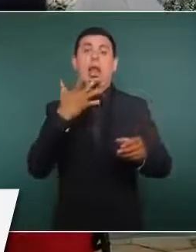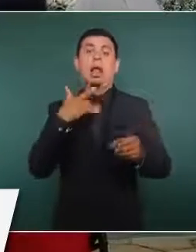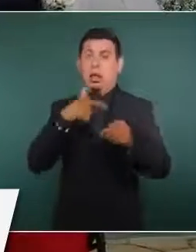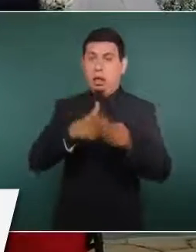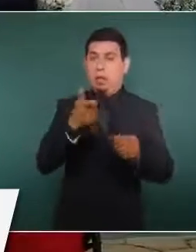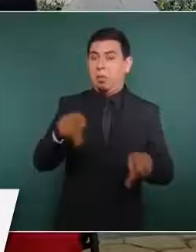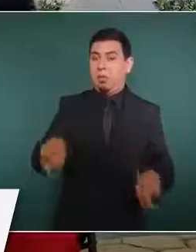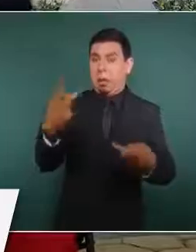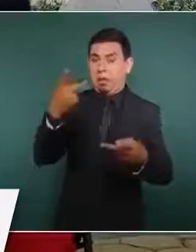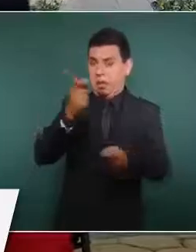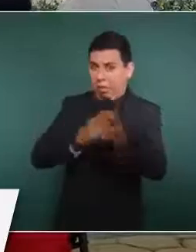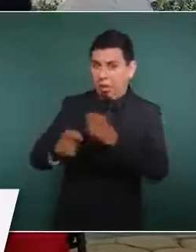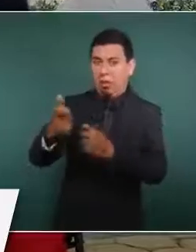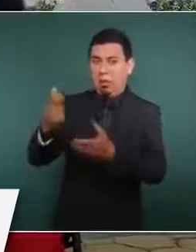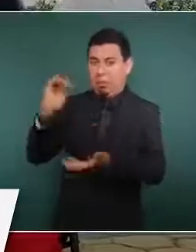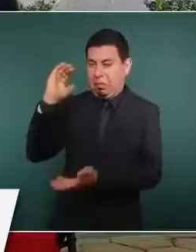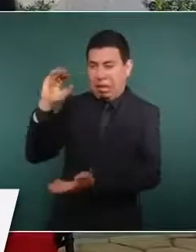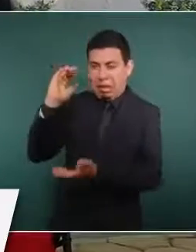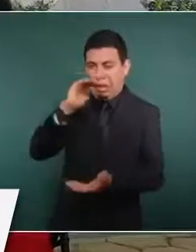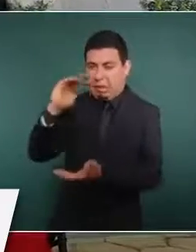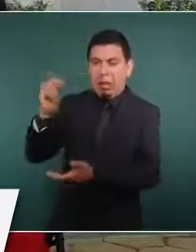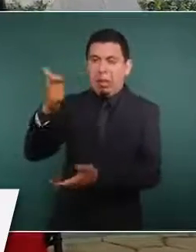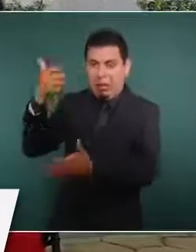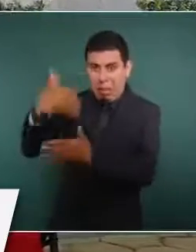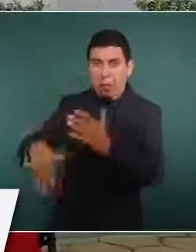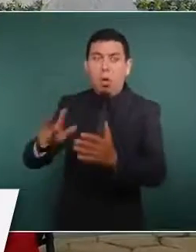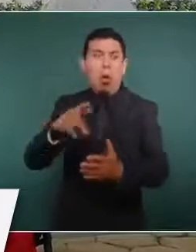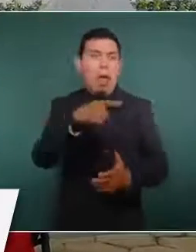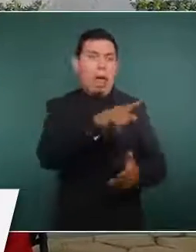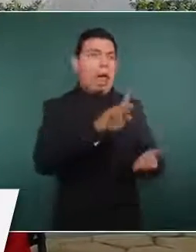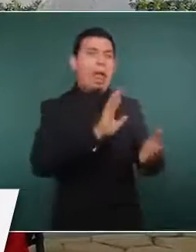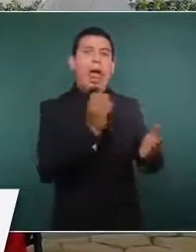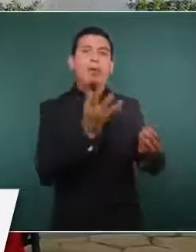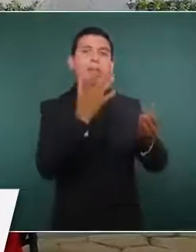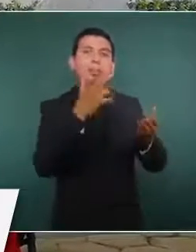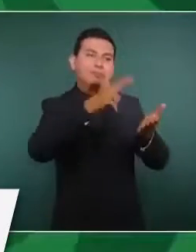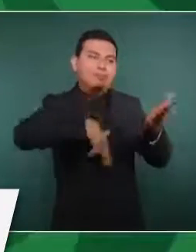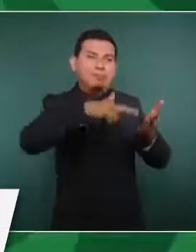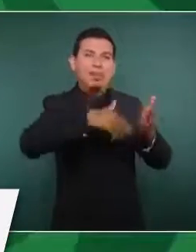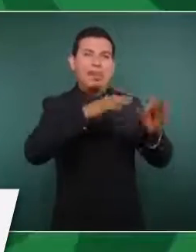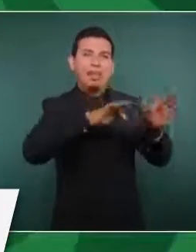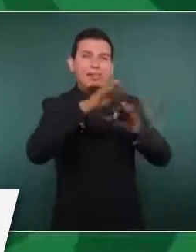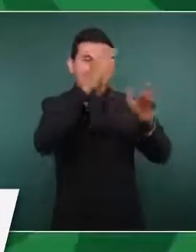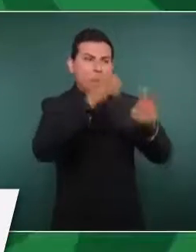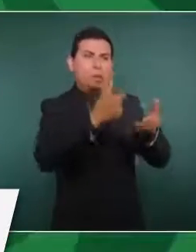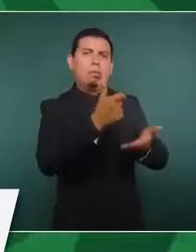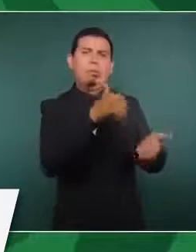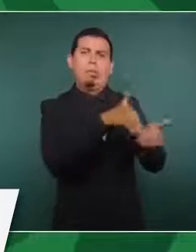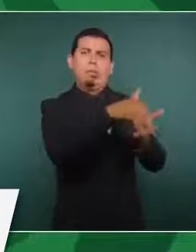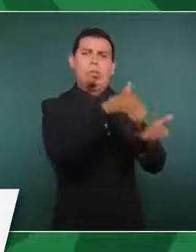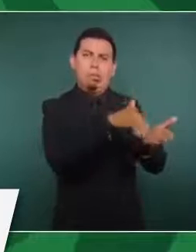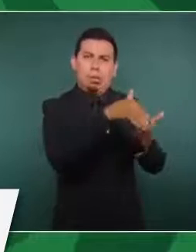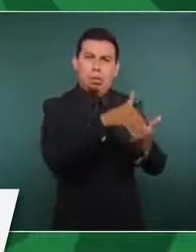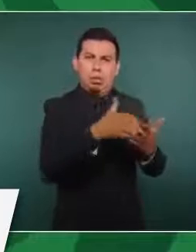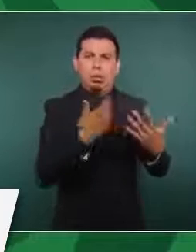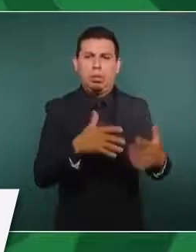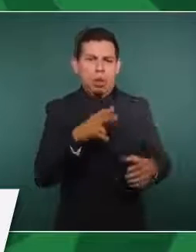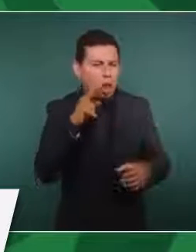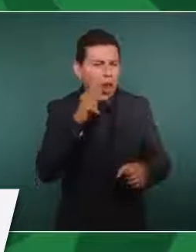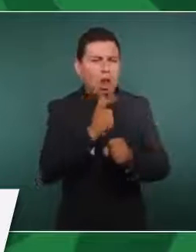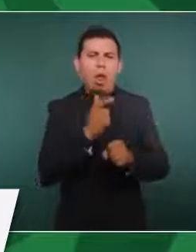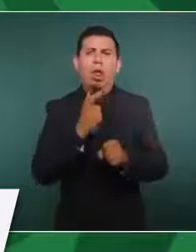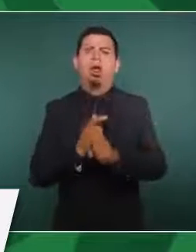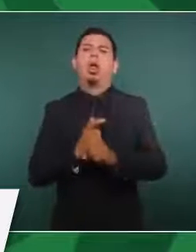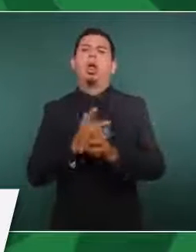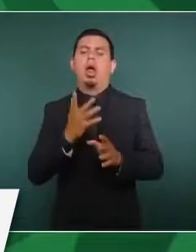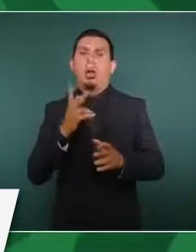gas que se utilizaba para abastecer a las plantas petroquímicas